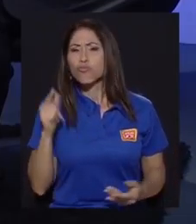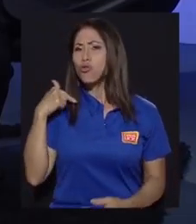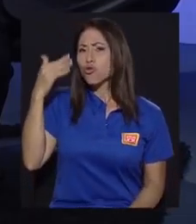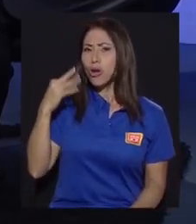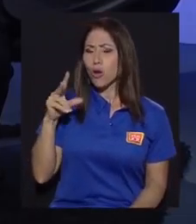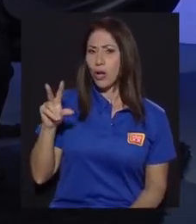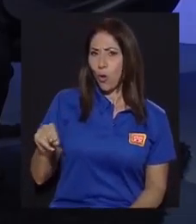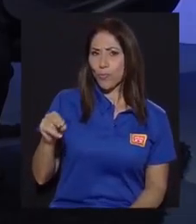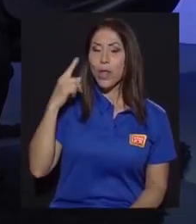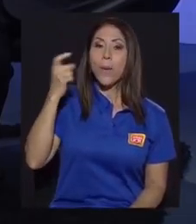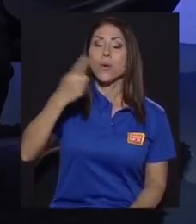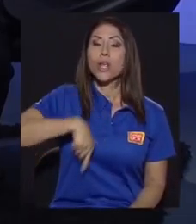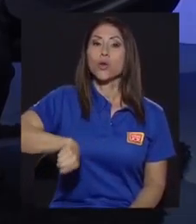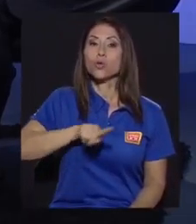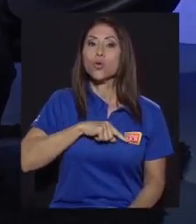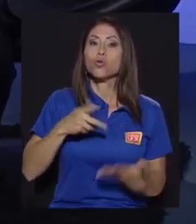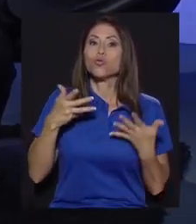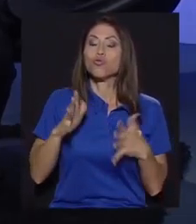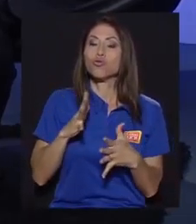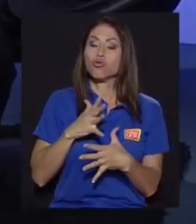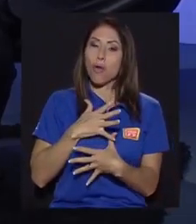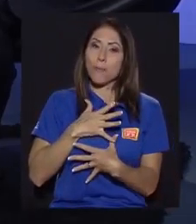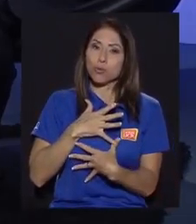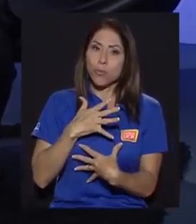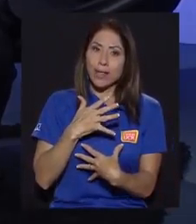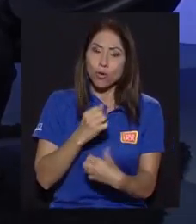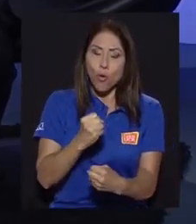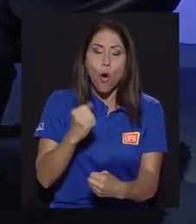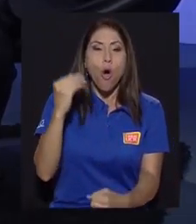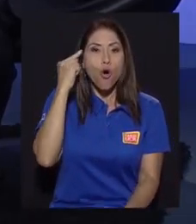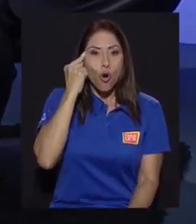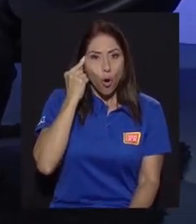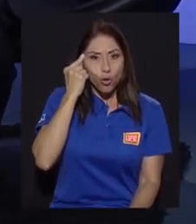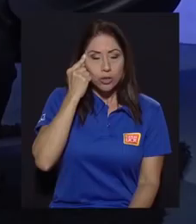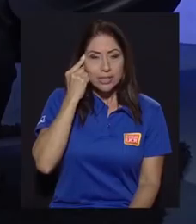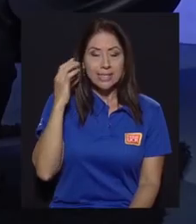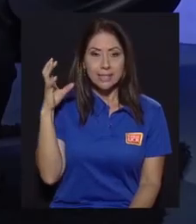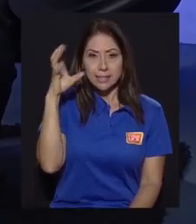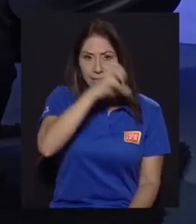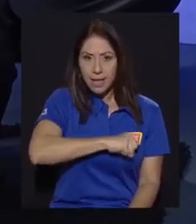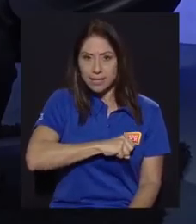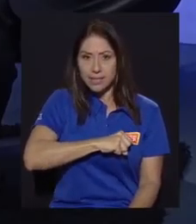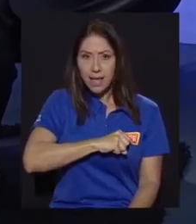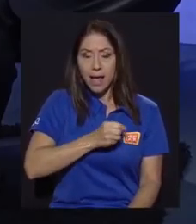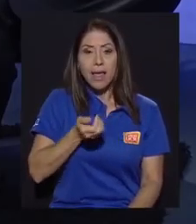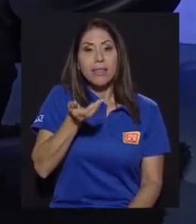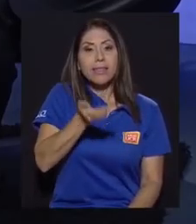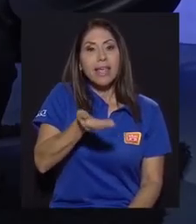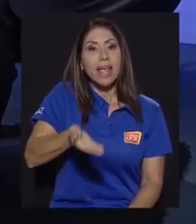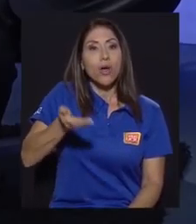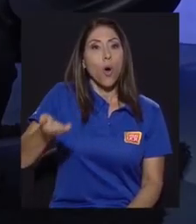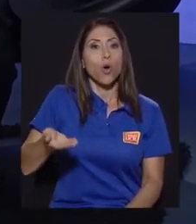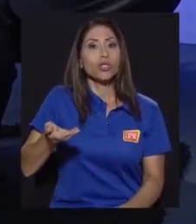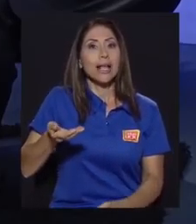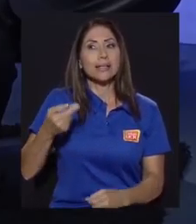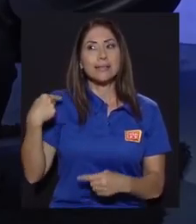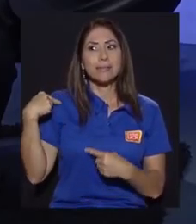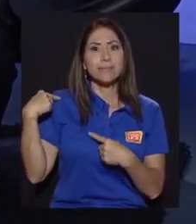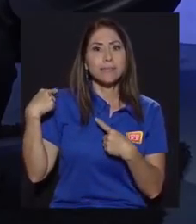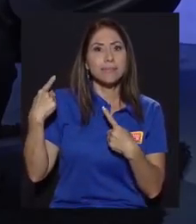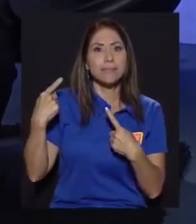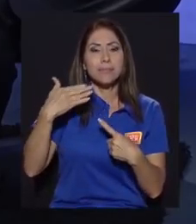porque estamos tomando confianza estamos tomando conciencia de que cosas inconvenientes han venido